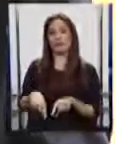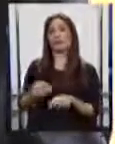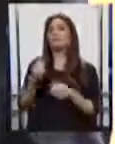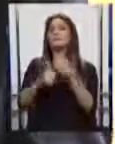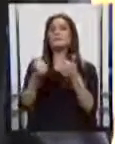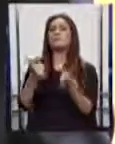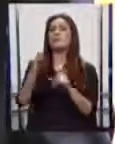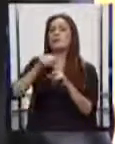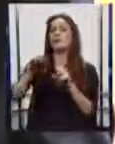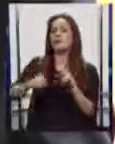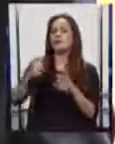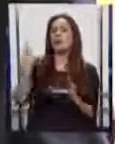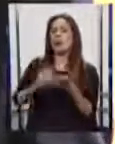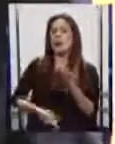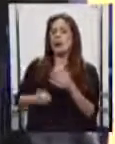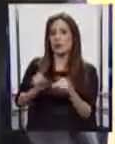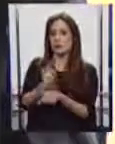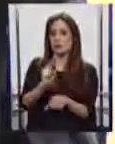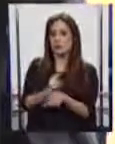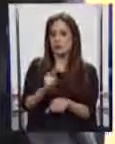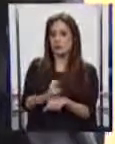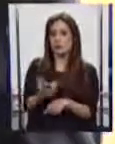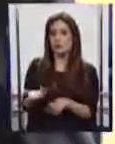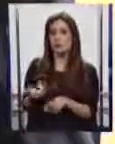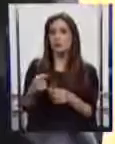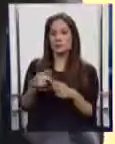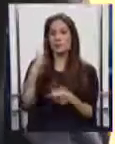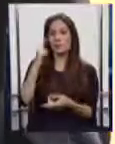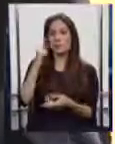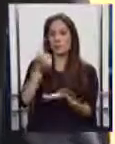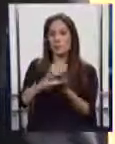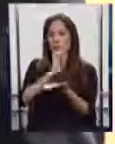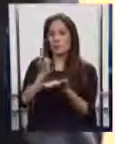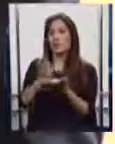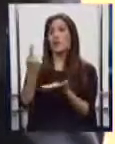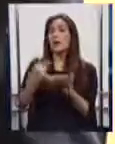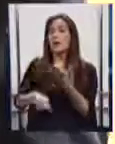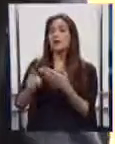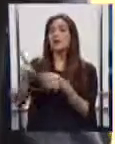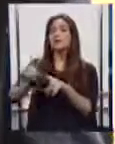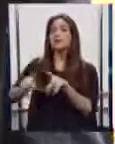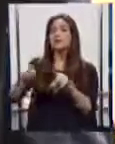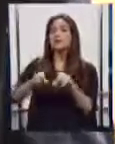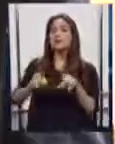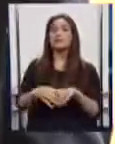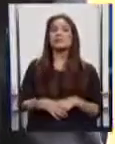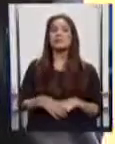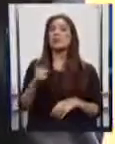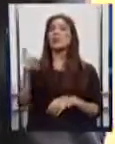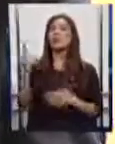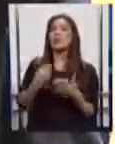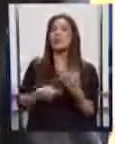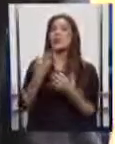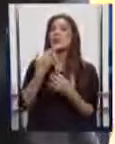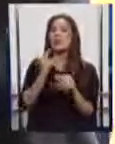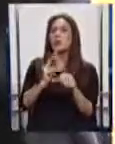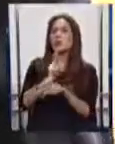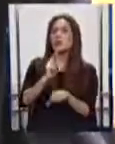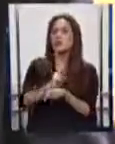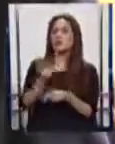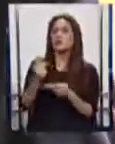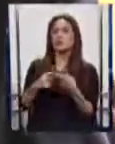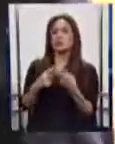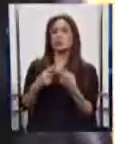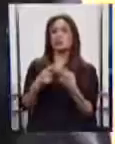es el sistema que se va a establecer para la designación de los asambleístas. Pues el método de asignación de escaños. ¿Cuál es el método de asignación de escaños?